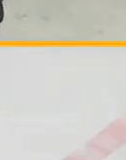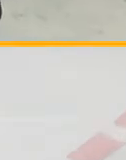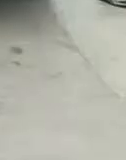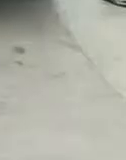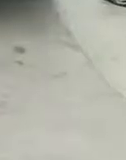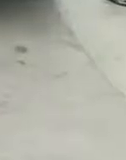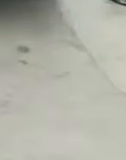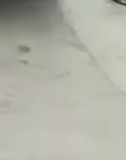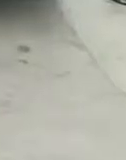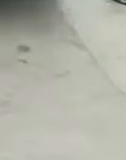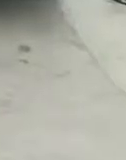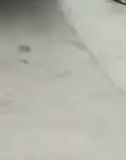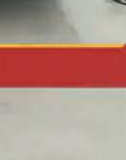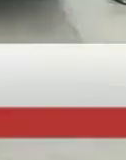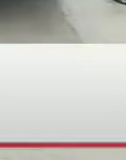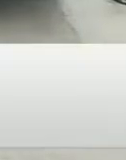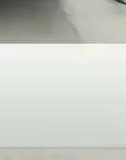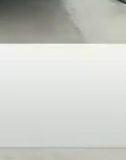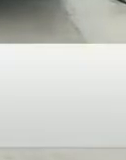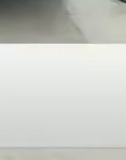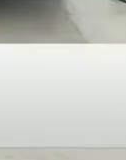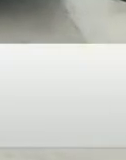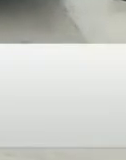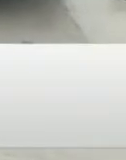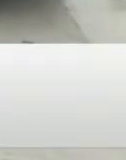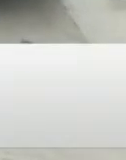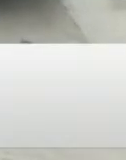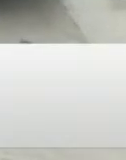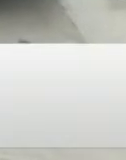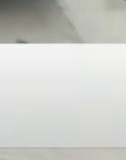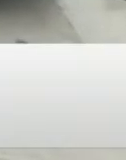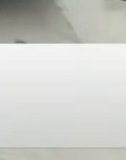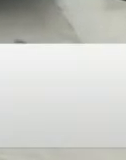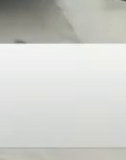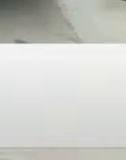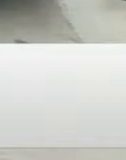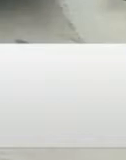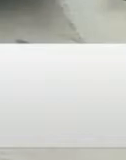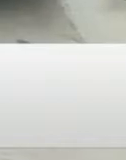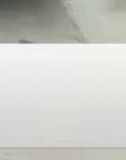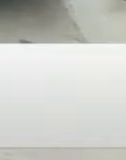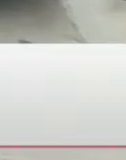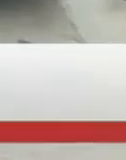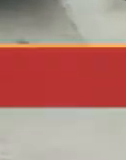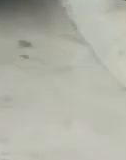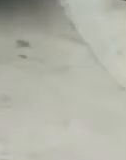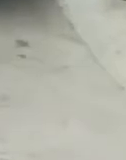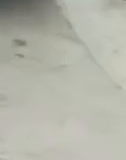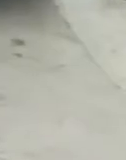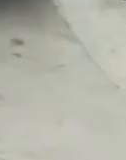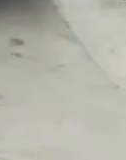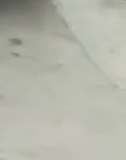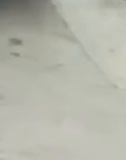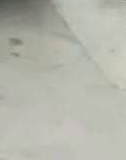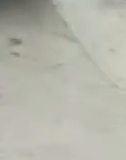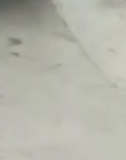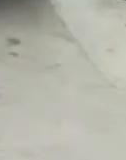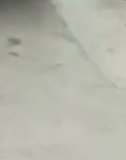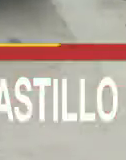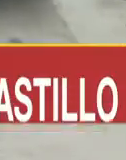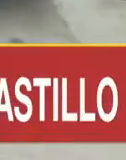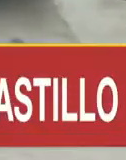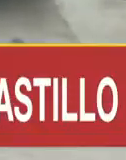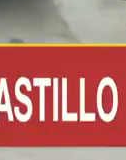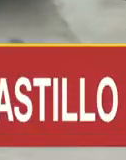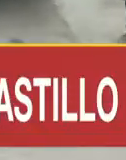es, continúan las reuniones para Pedro Castillo. La última persona en salir, como te lo dijimos en el último reporte, fue la señora